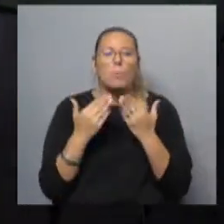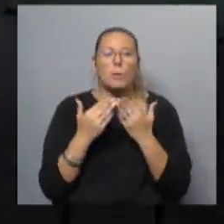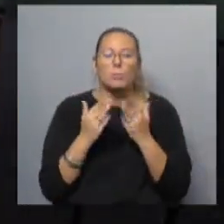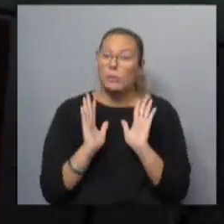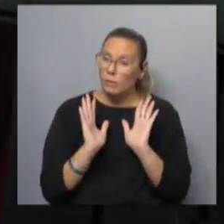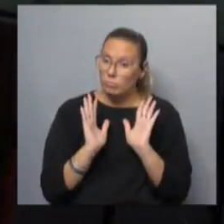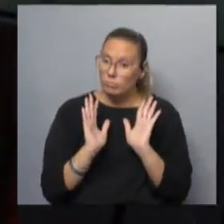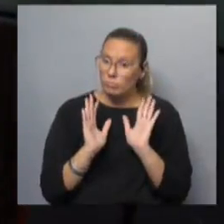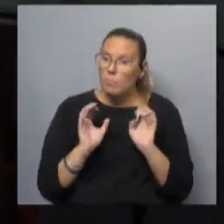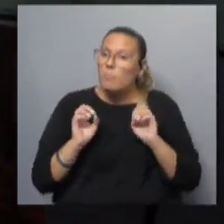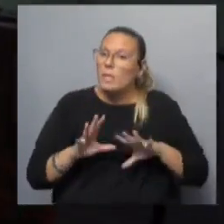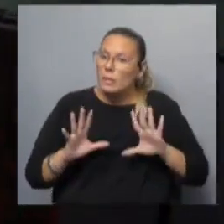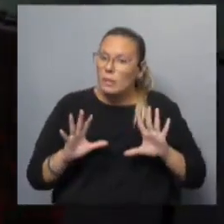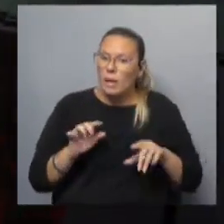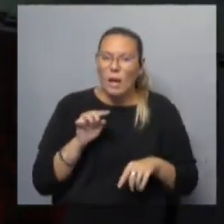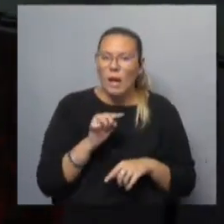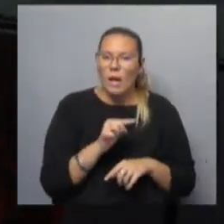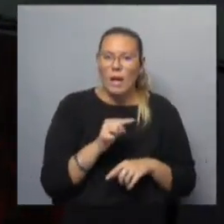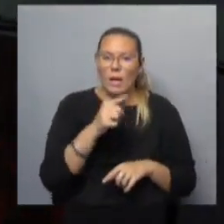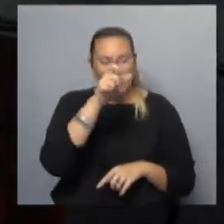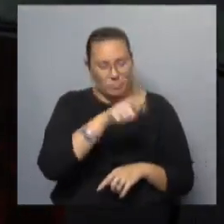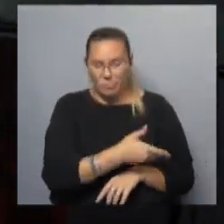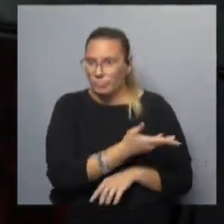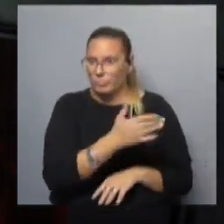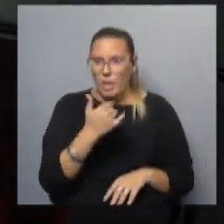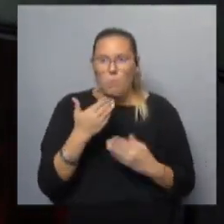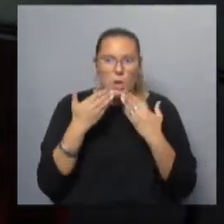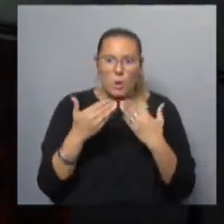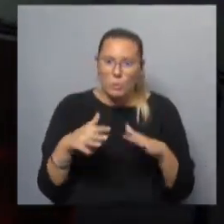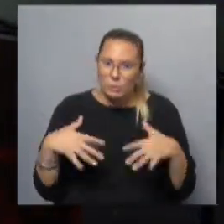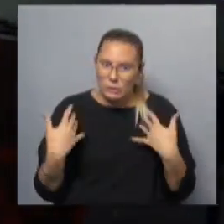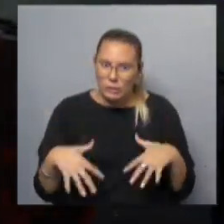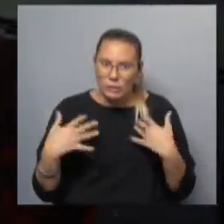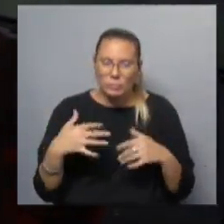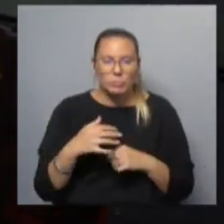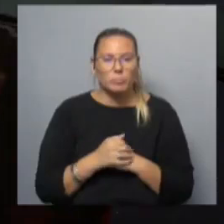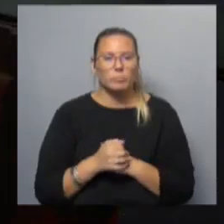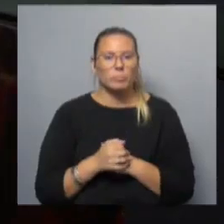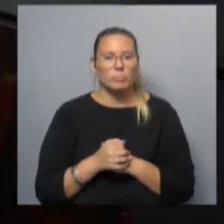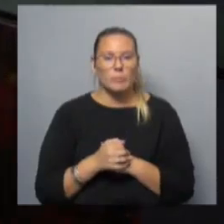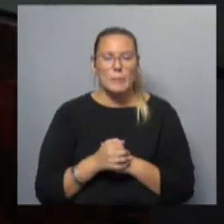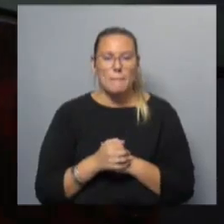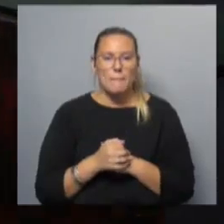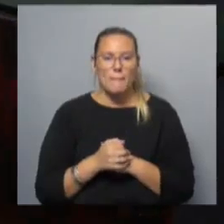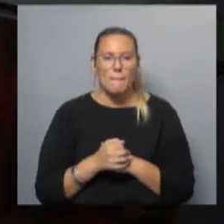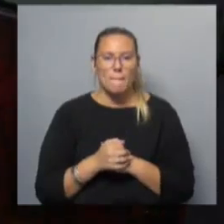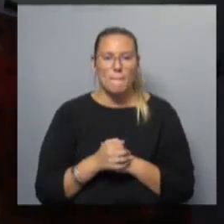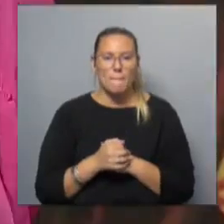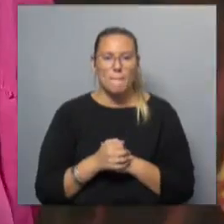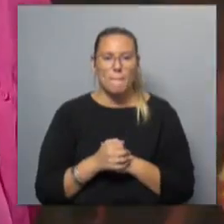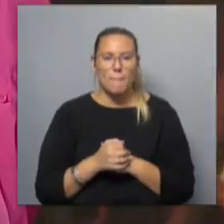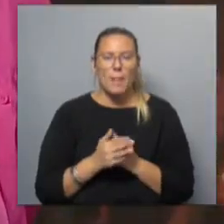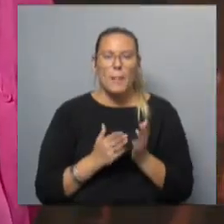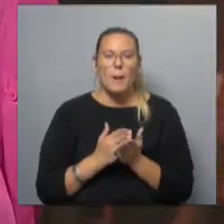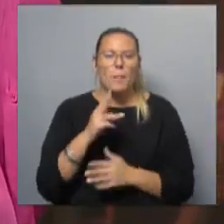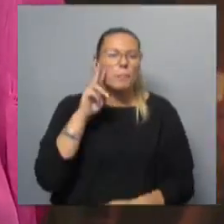Sí. A ver, si me dejan. Es mortal, ¿eh? Me hace temblar. No, es genial. Tengo una pregunta mística. Todo el tiempo